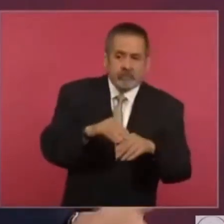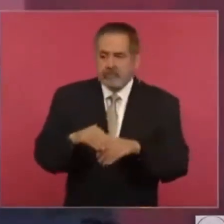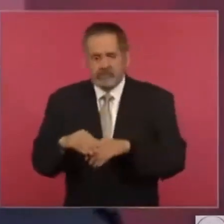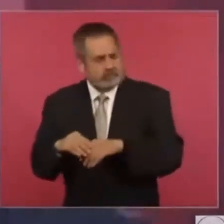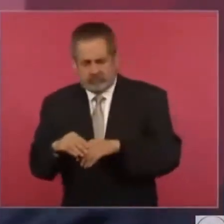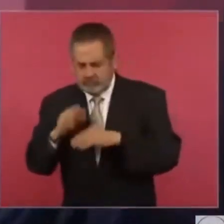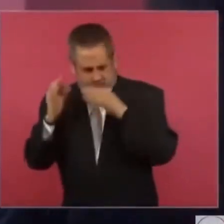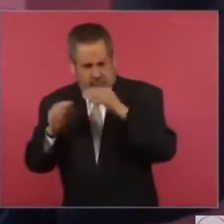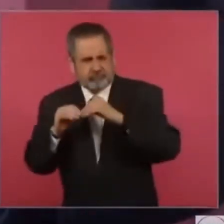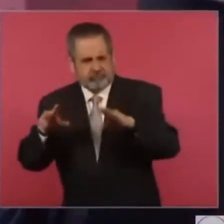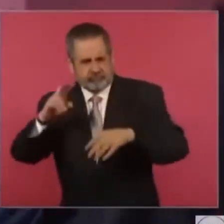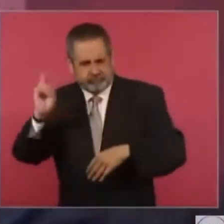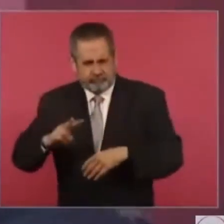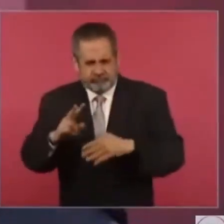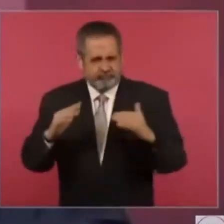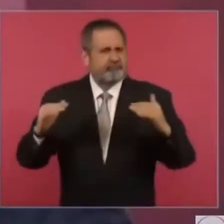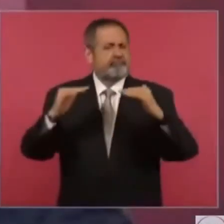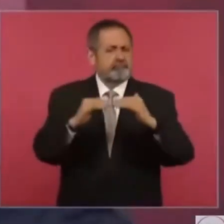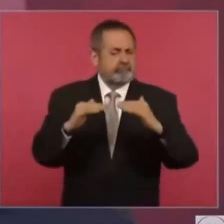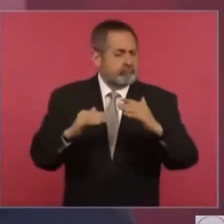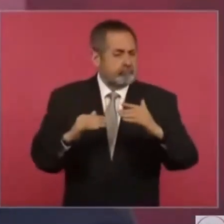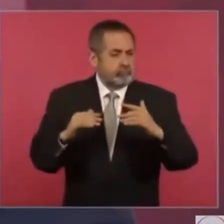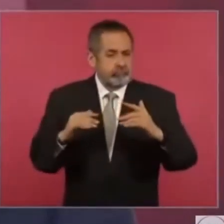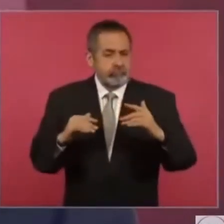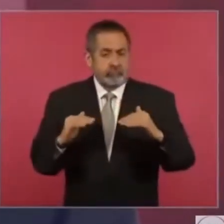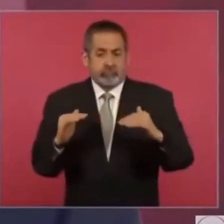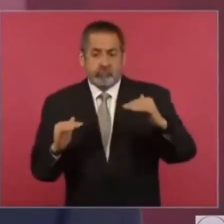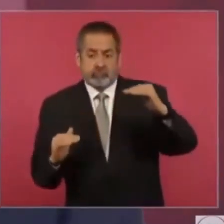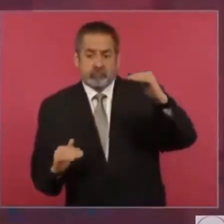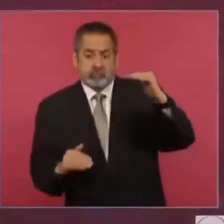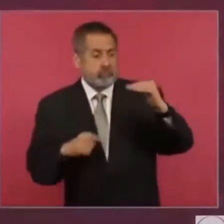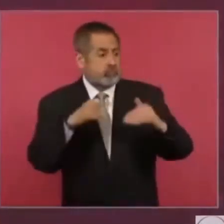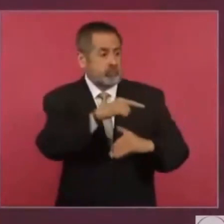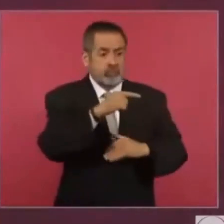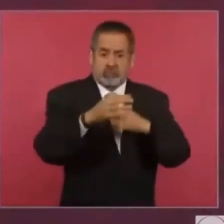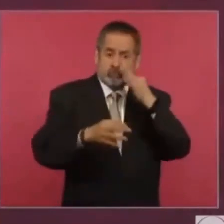porque es muy desigual la campaña.